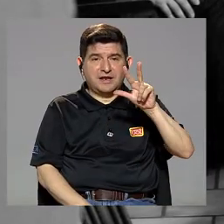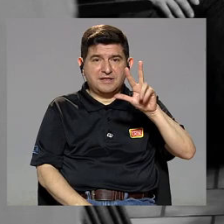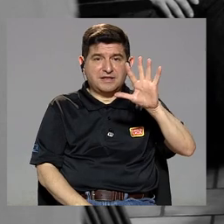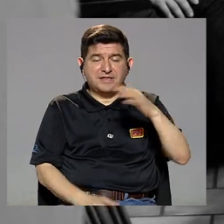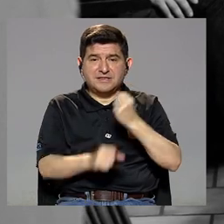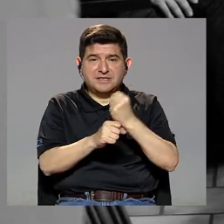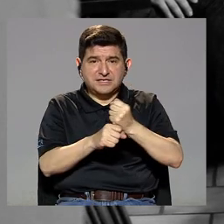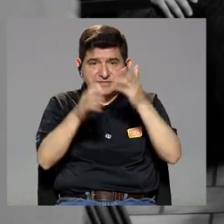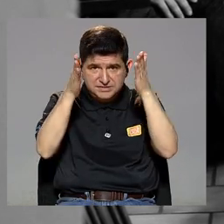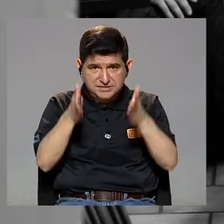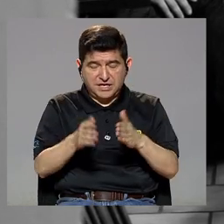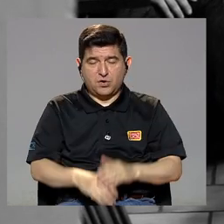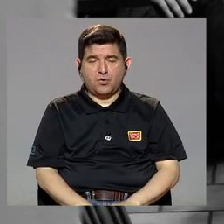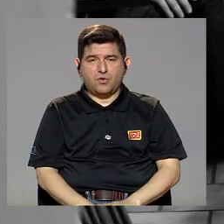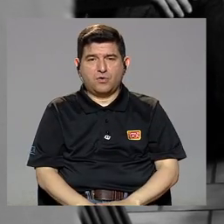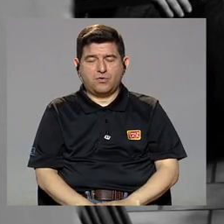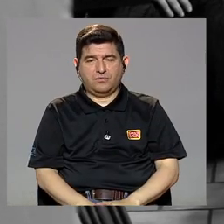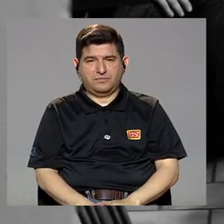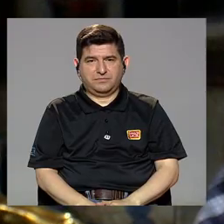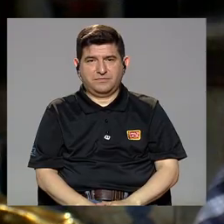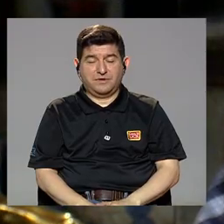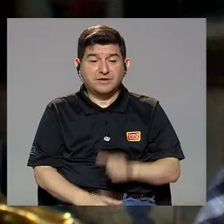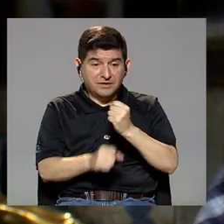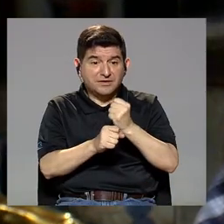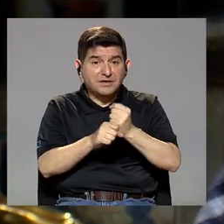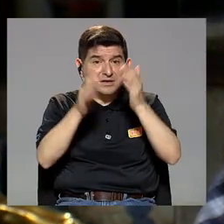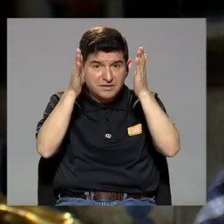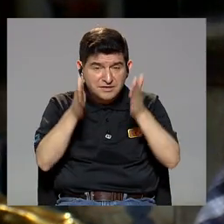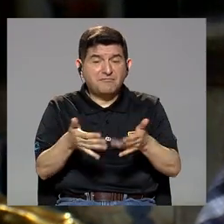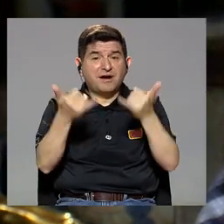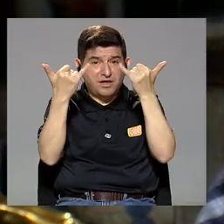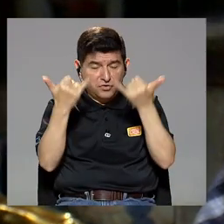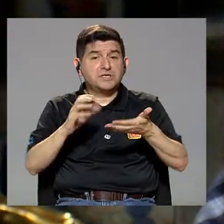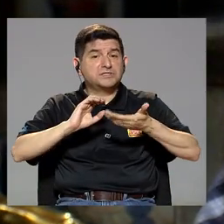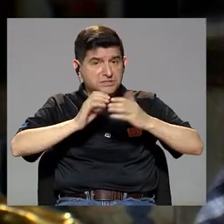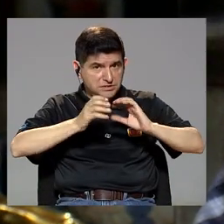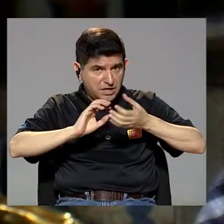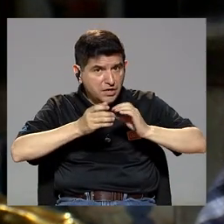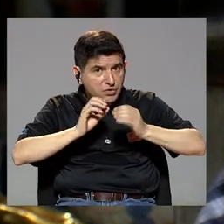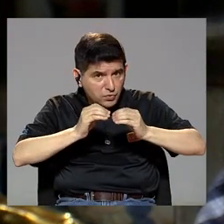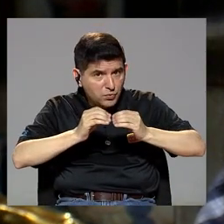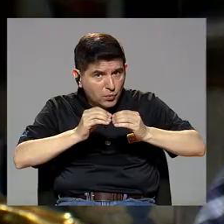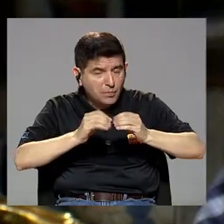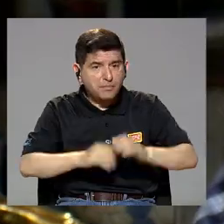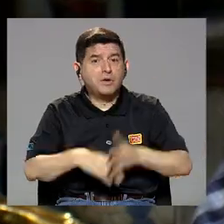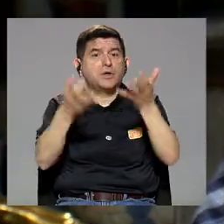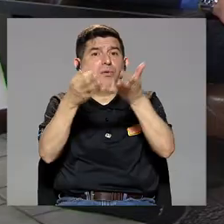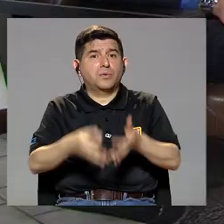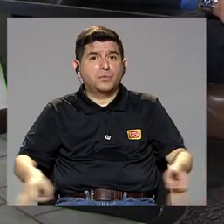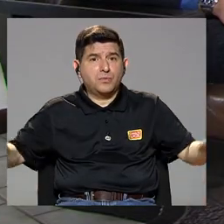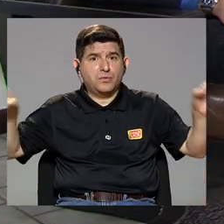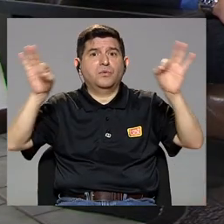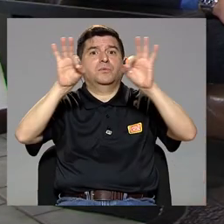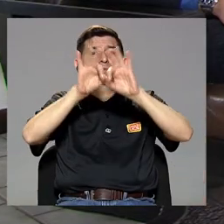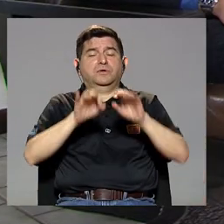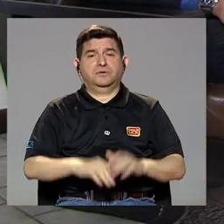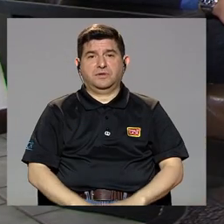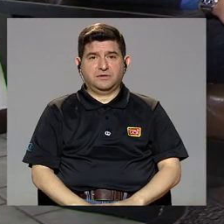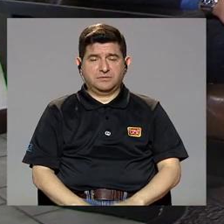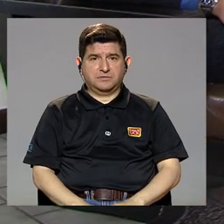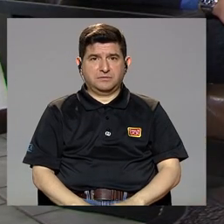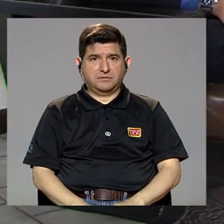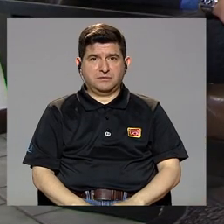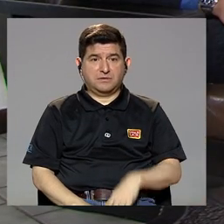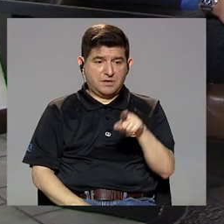de 25 trabajadores que ya es un número importante hay diva